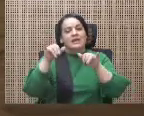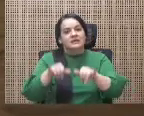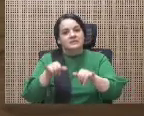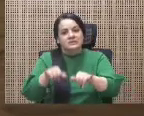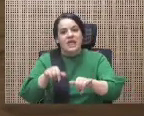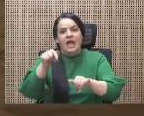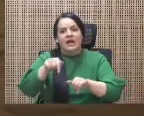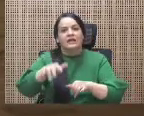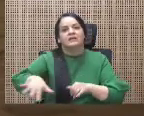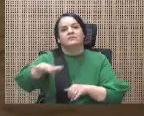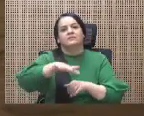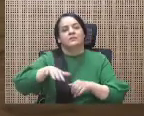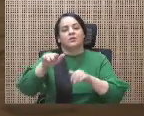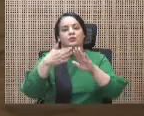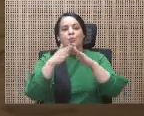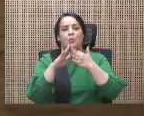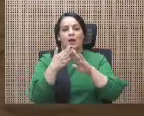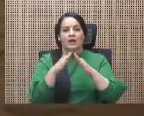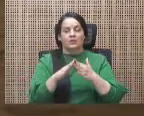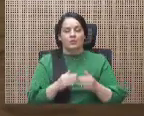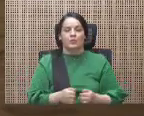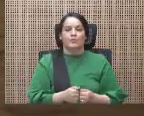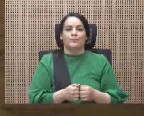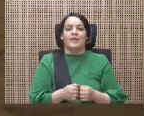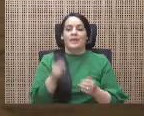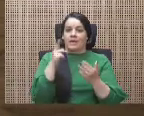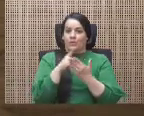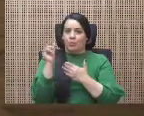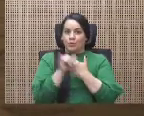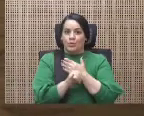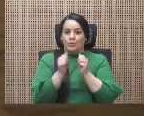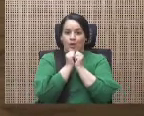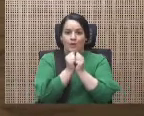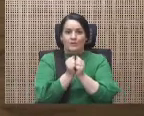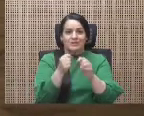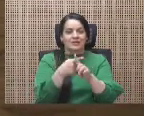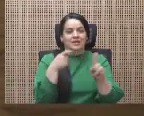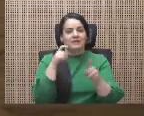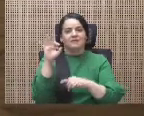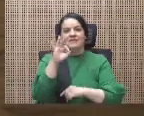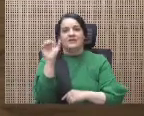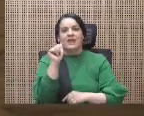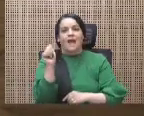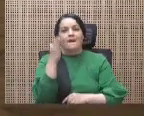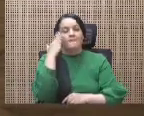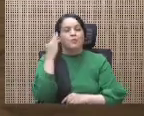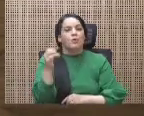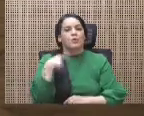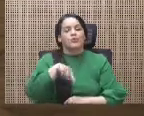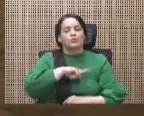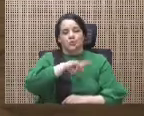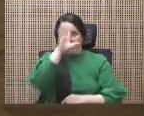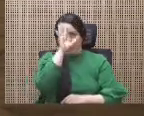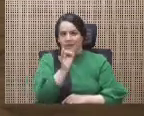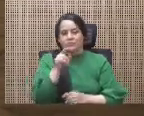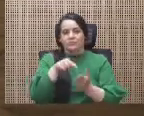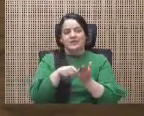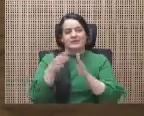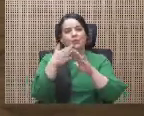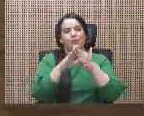ahí en su barrio. Y es un proyecto que acompañamos desde el Frente Amplio porque creemos en ese comunalismo,